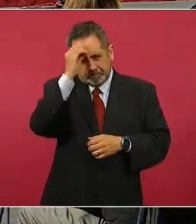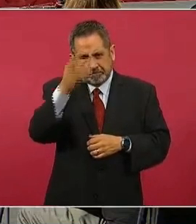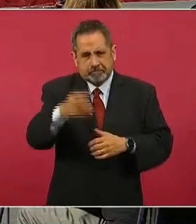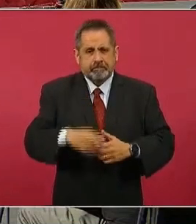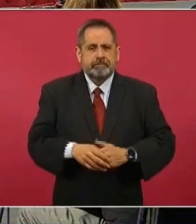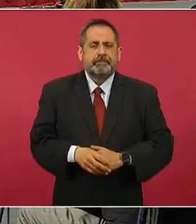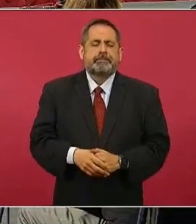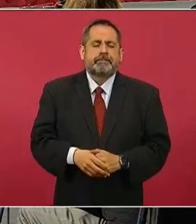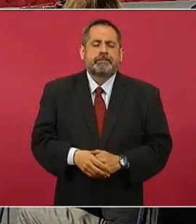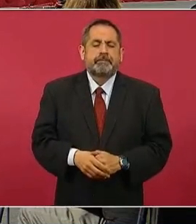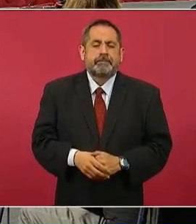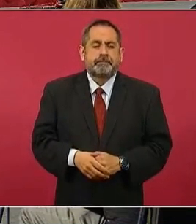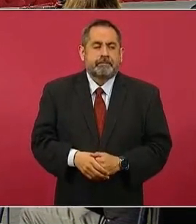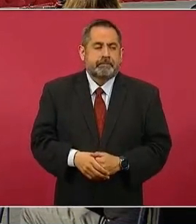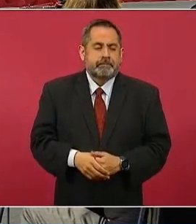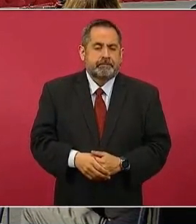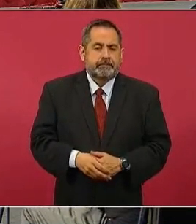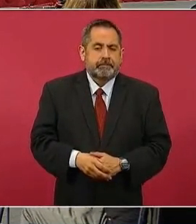Mire,